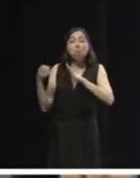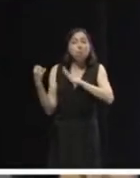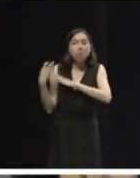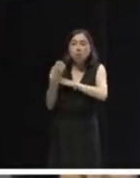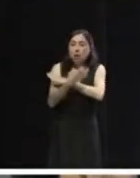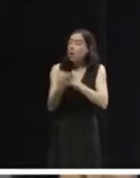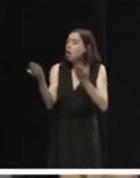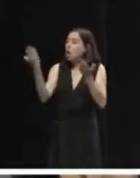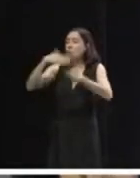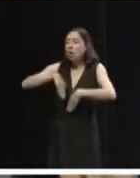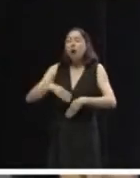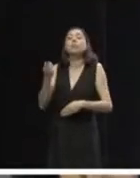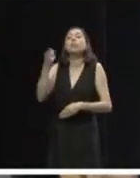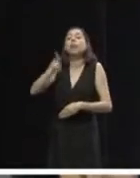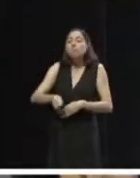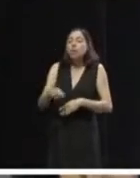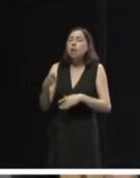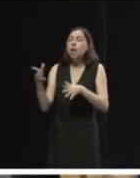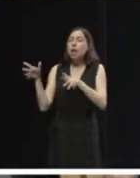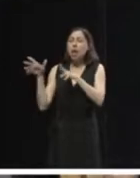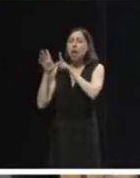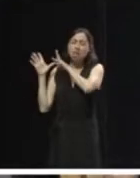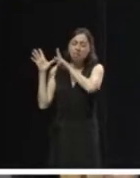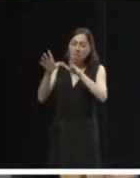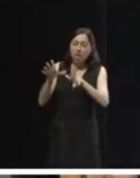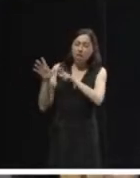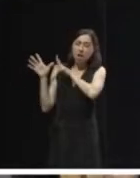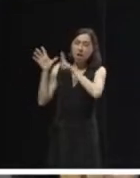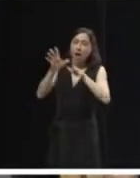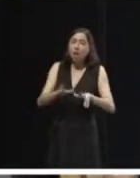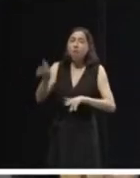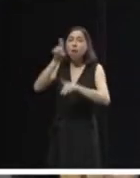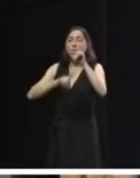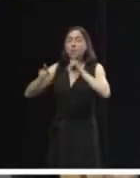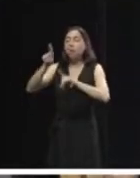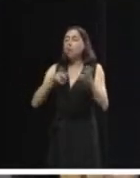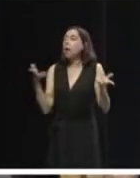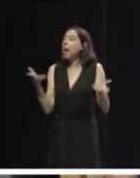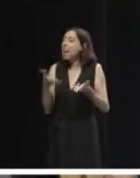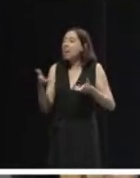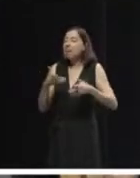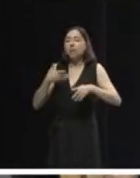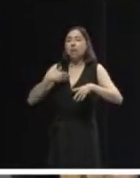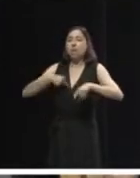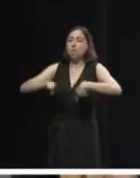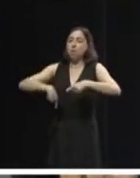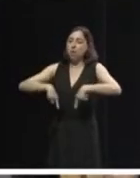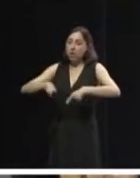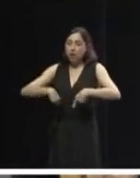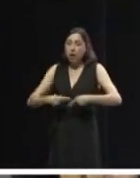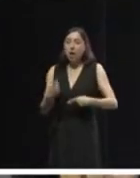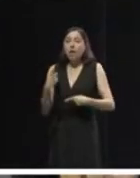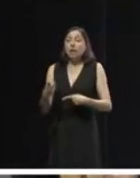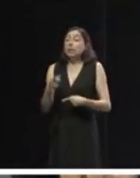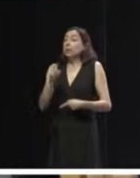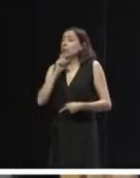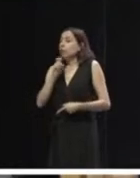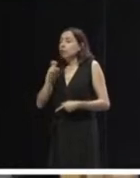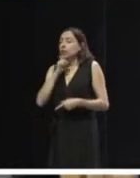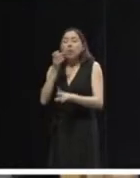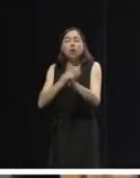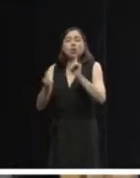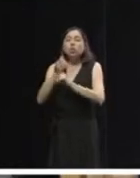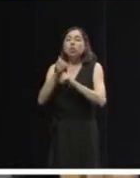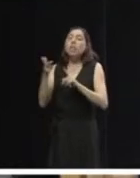un problema terrible de movilidad. Si no arreglamos ese problema de movilidad, difícilmente tendremos una sociedad de iguales con